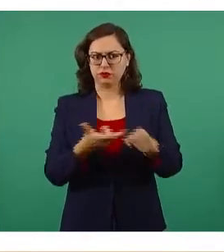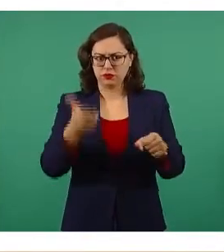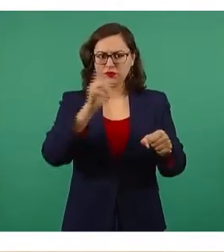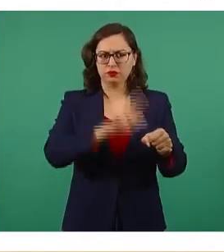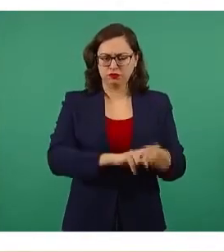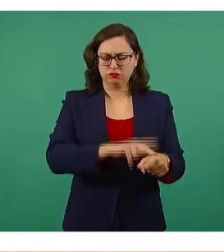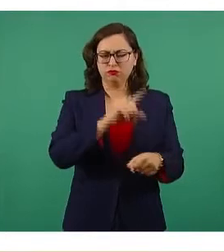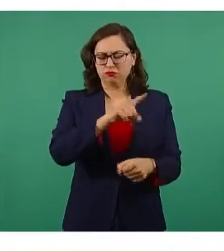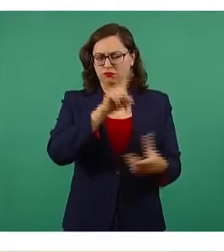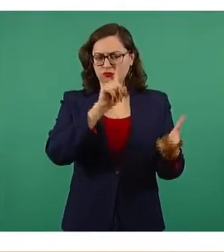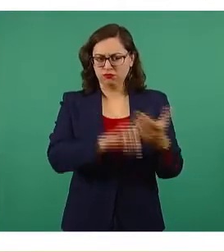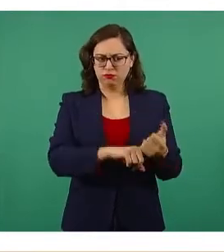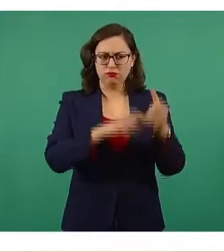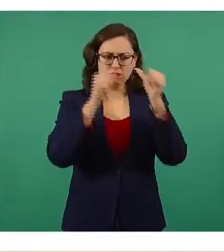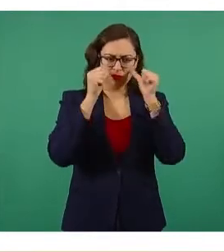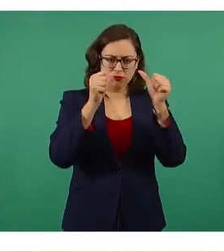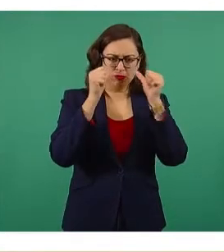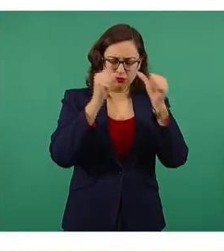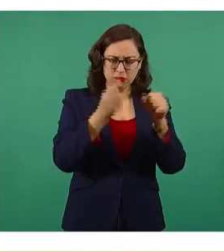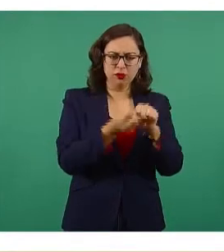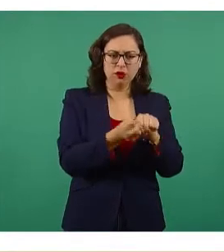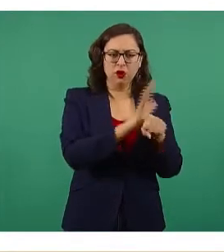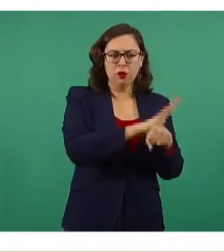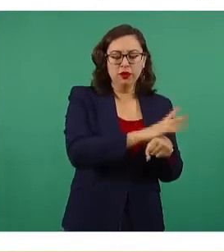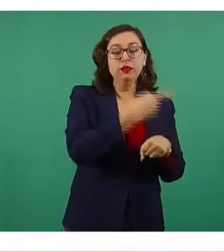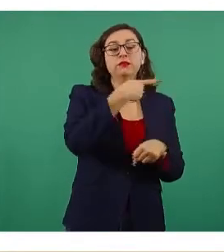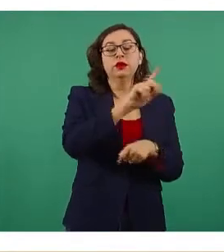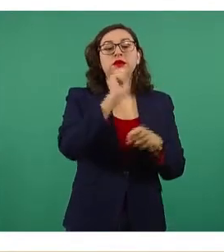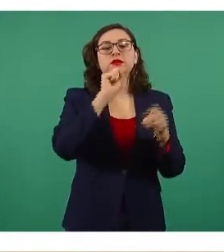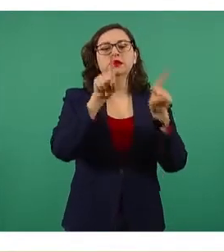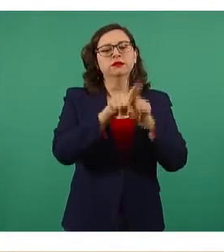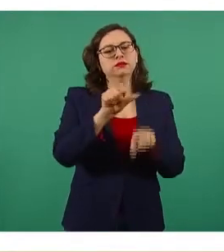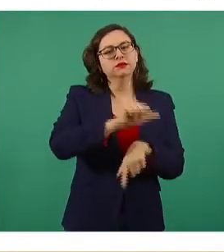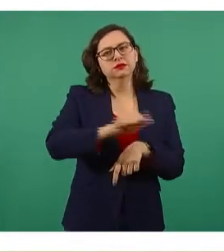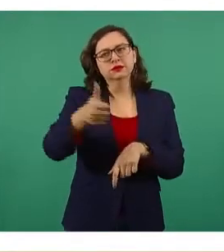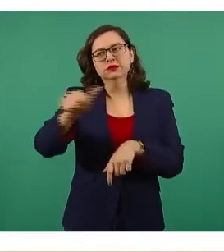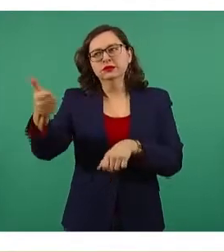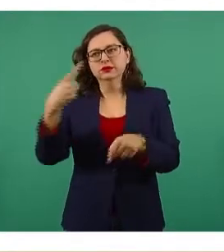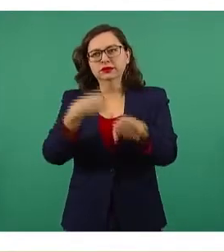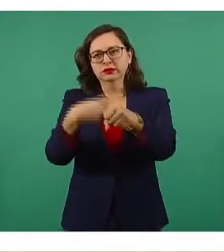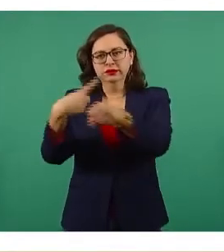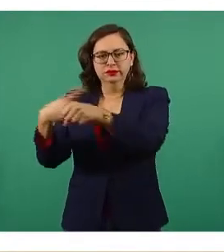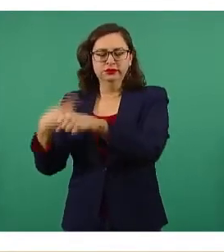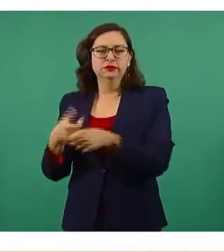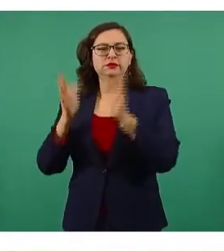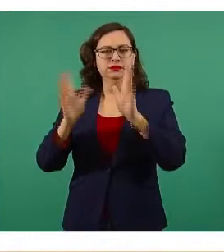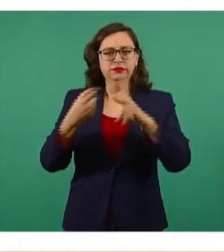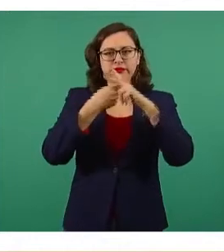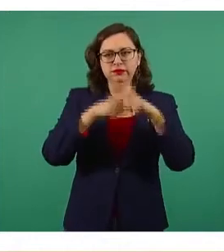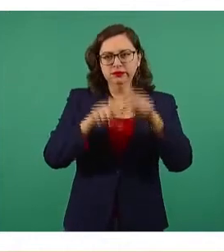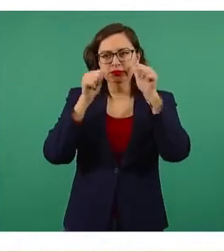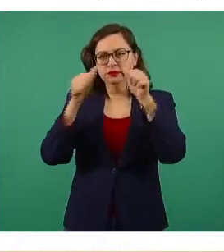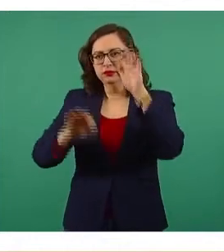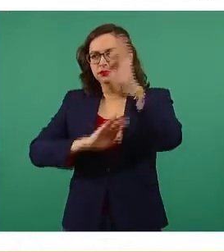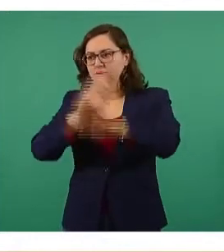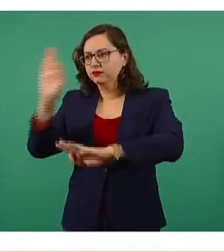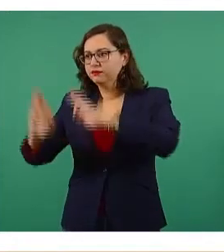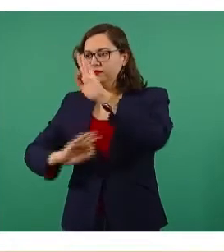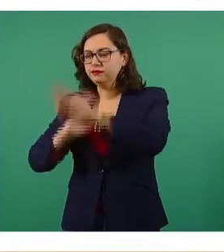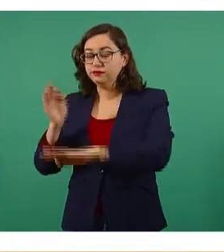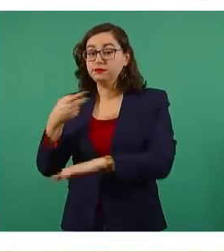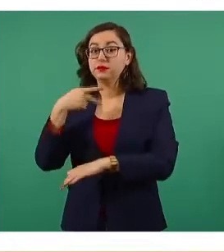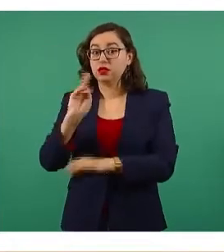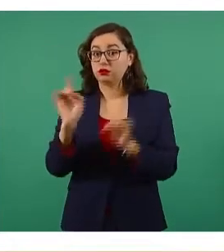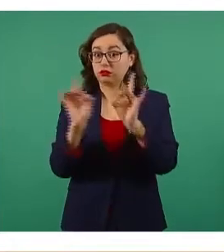capacidad de readaptarse si es que existieran repuntes, como existe en algunas de las entidades federativas. Particularmente